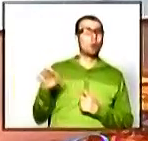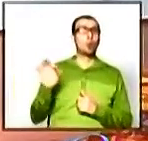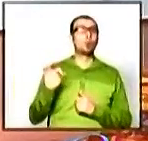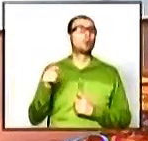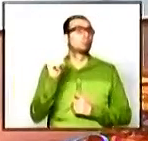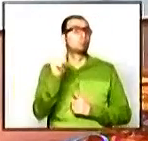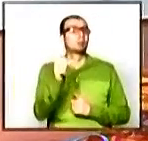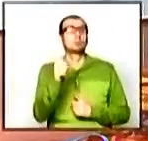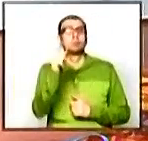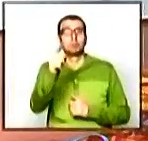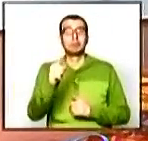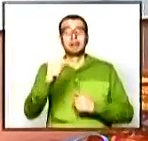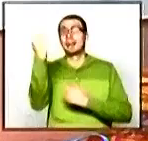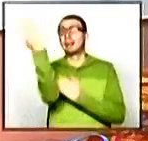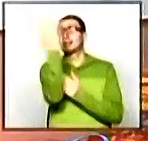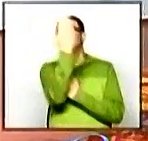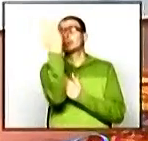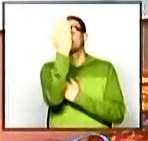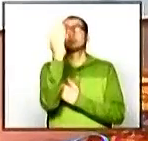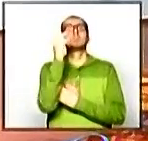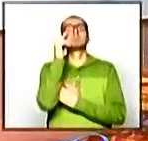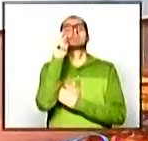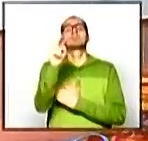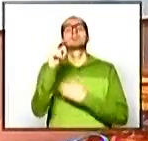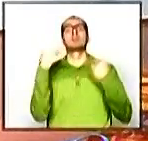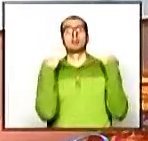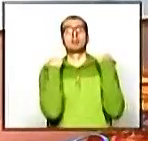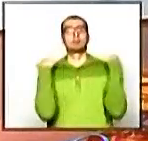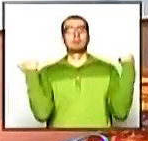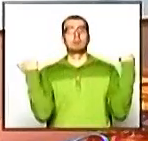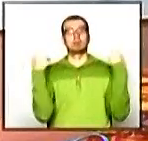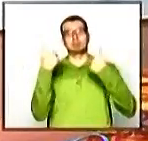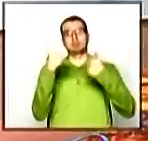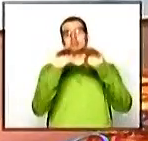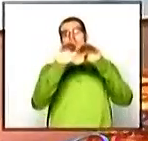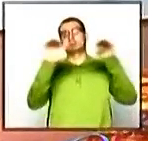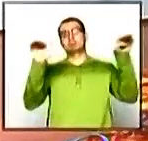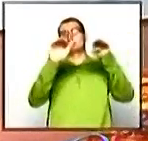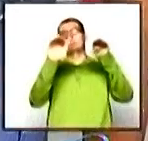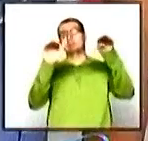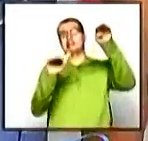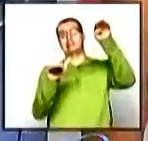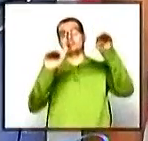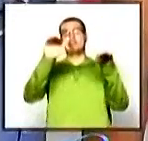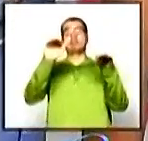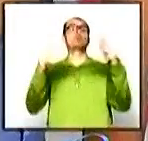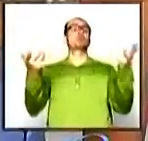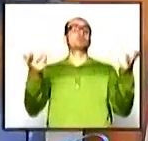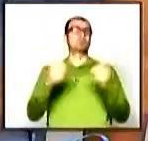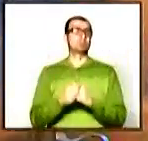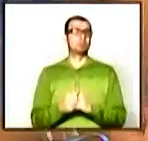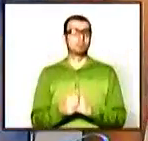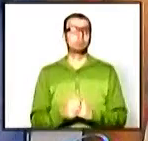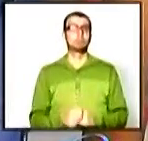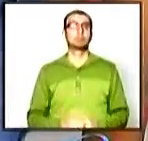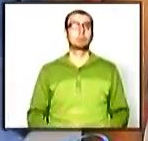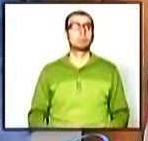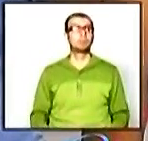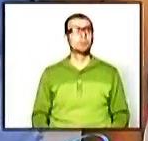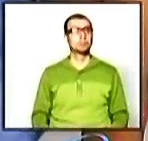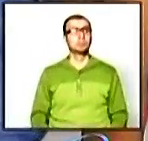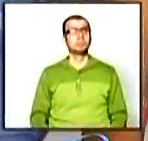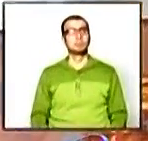espejo para que busquen simetría. Entonces la simetría está en los hombros, la simetría